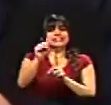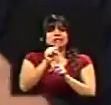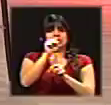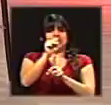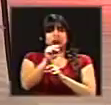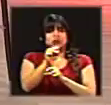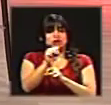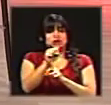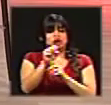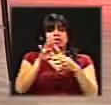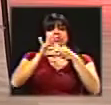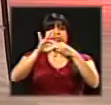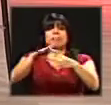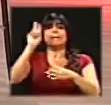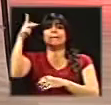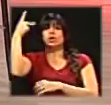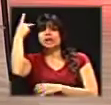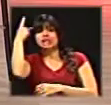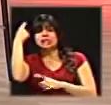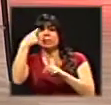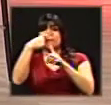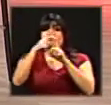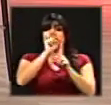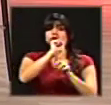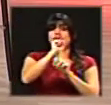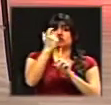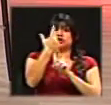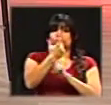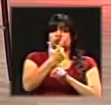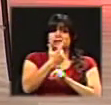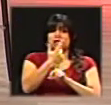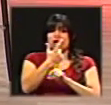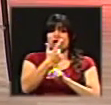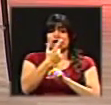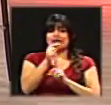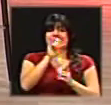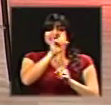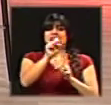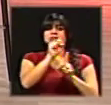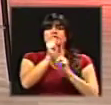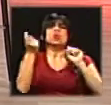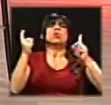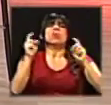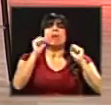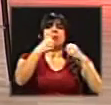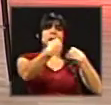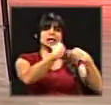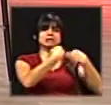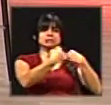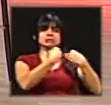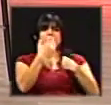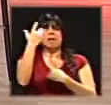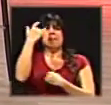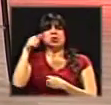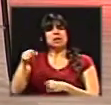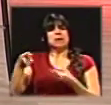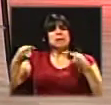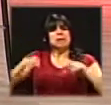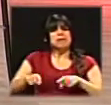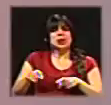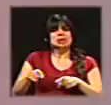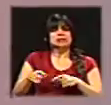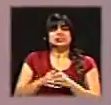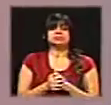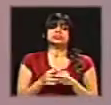contexto político y social que estarían, que explicarían que esté ocurriendo este fenómeno? Uno, primero, que es de